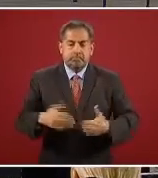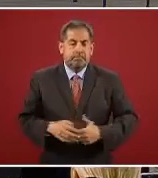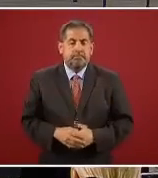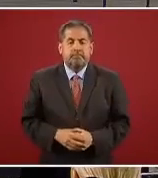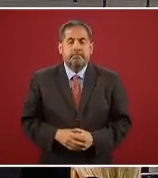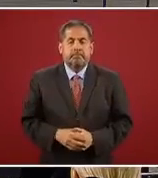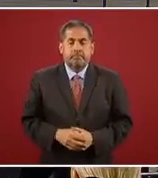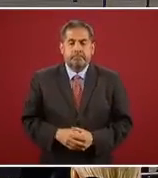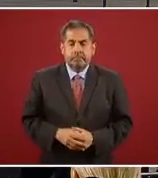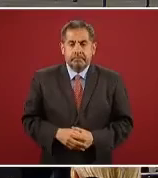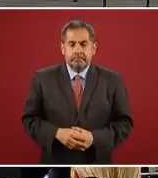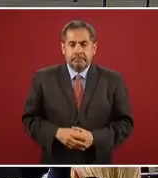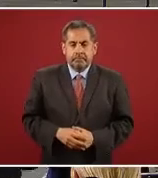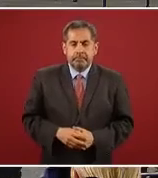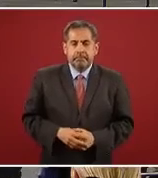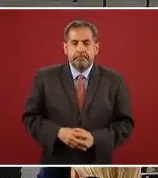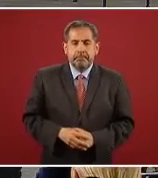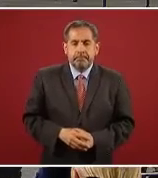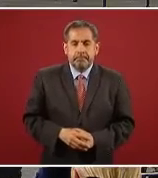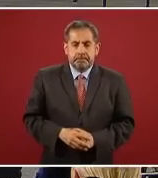Adelante.